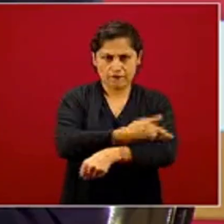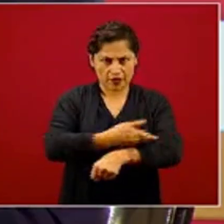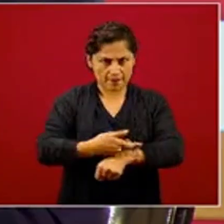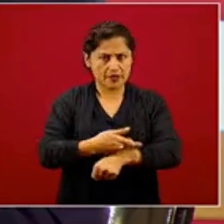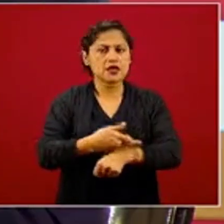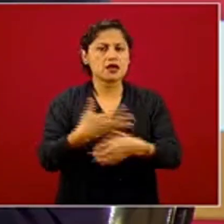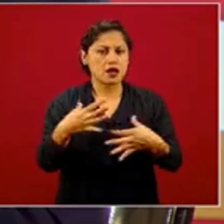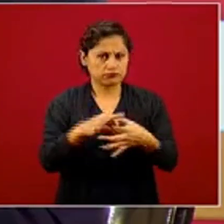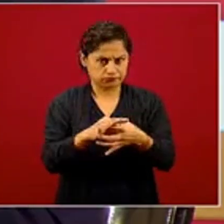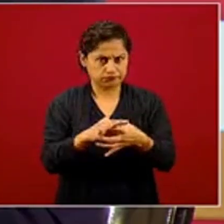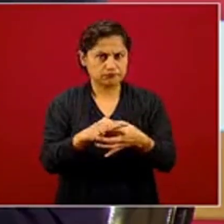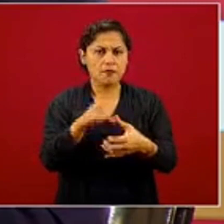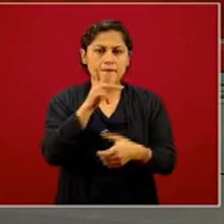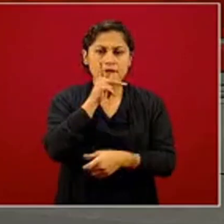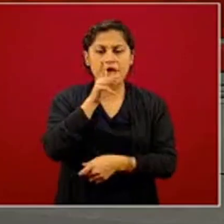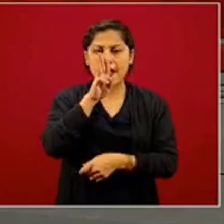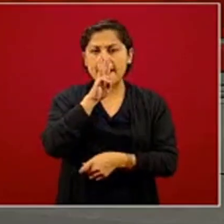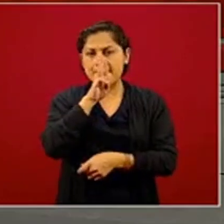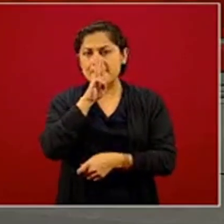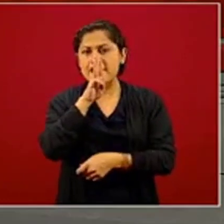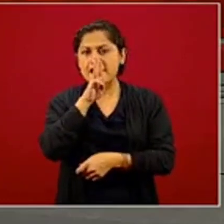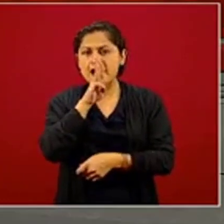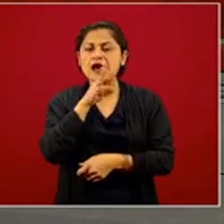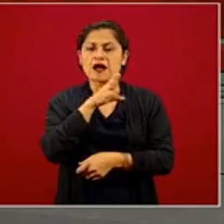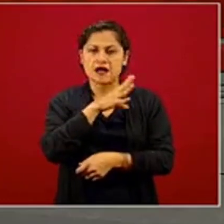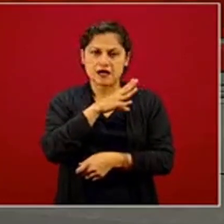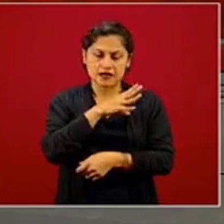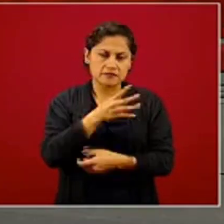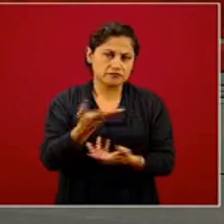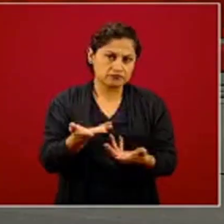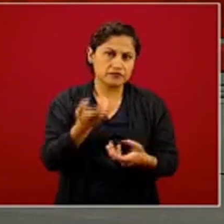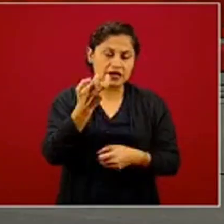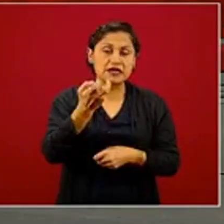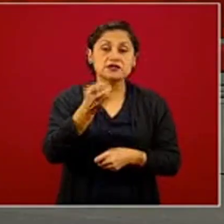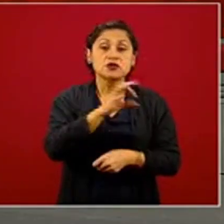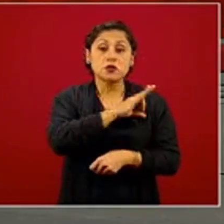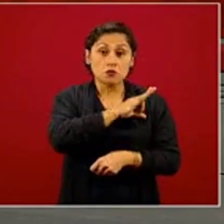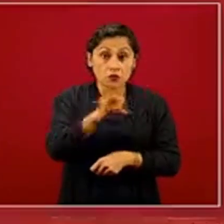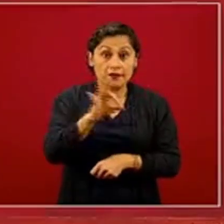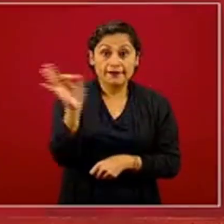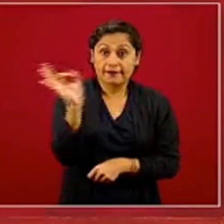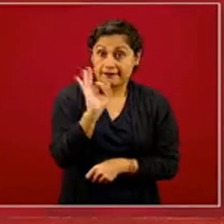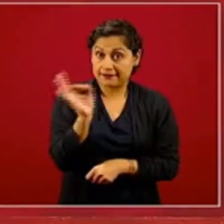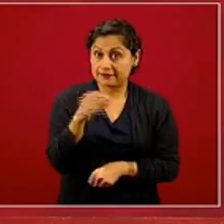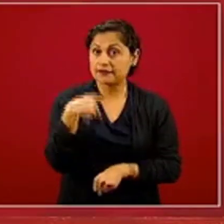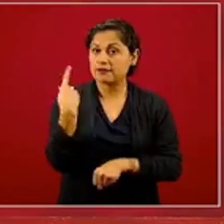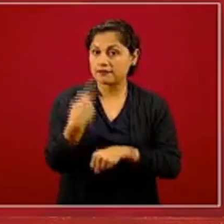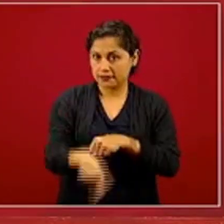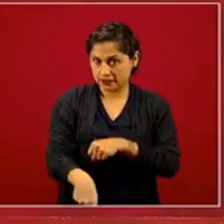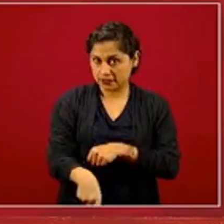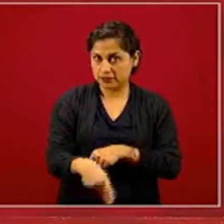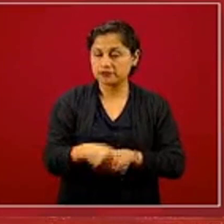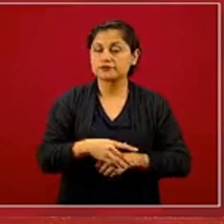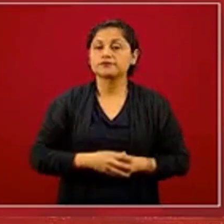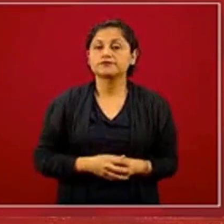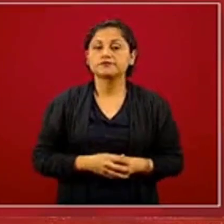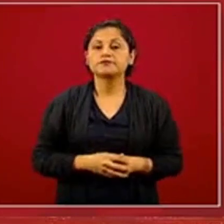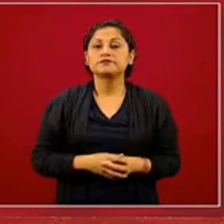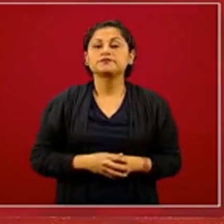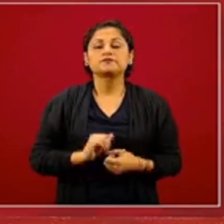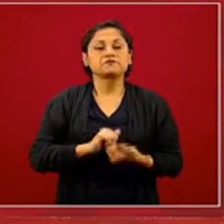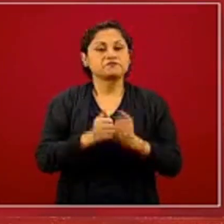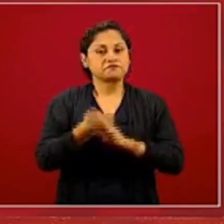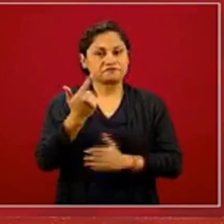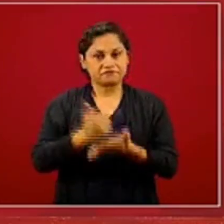consanguíneos, puede ser que se complique. Regresando al tema del miedo. El miedo es una